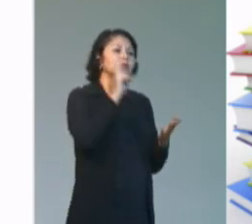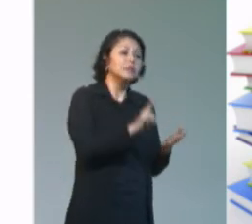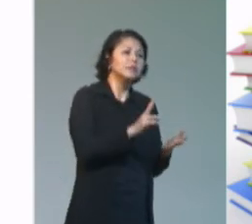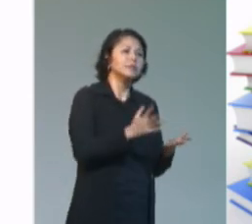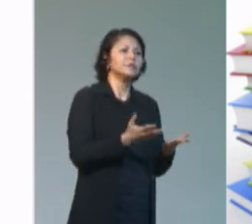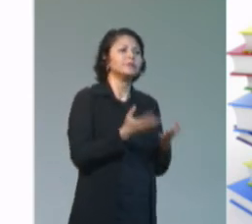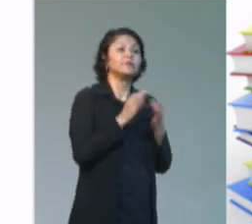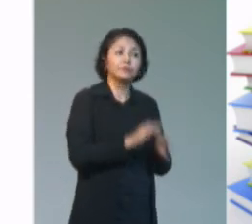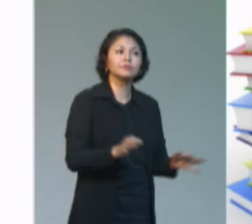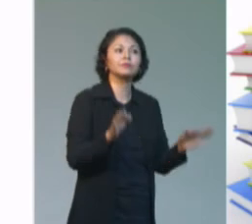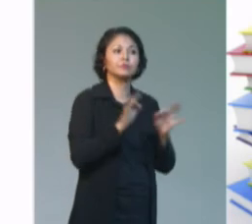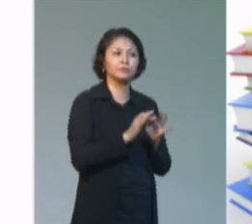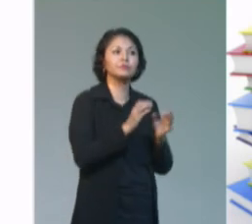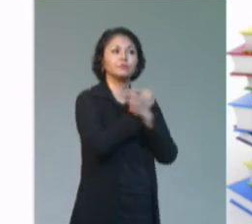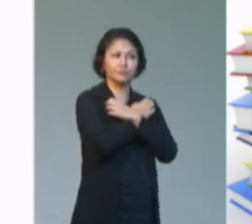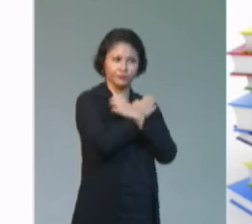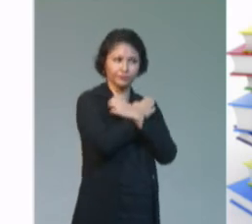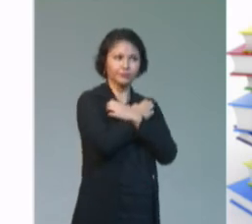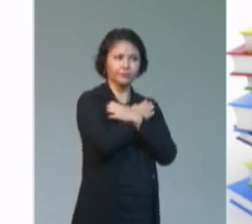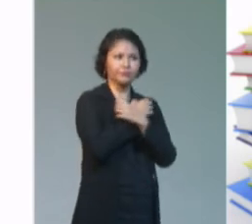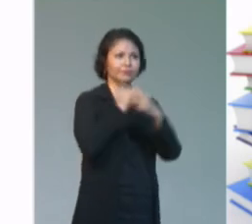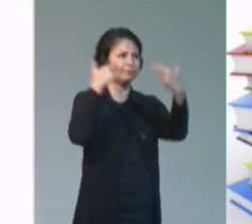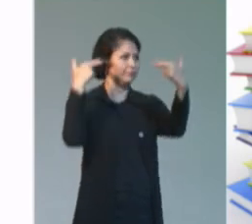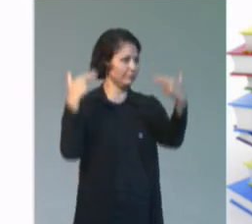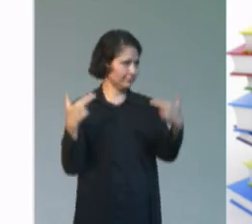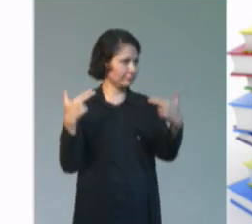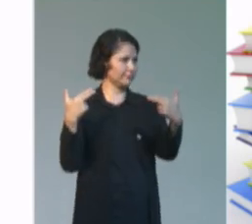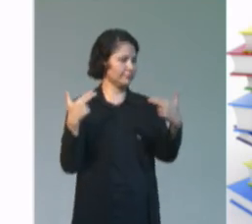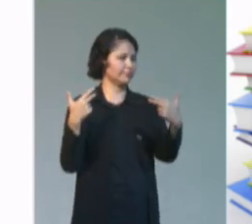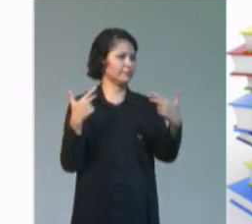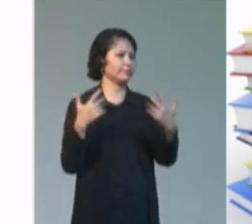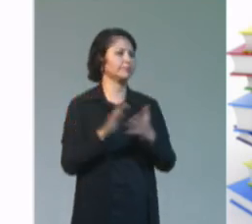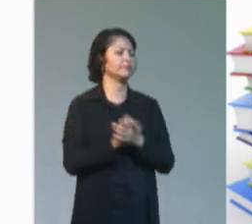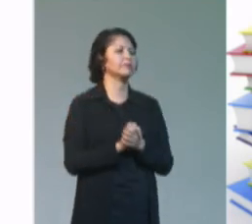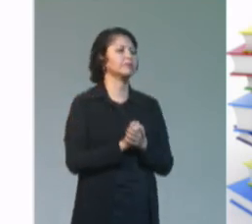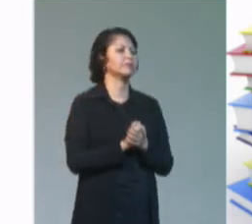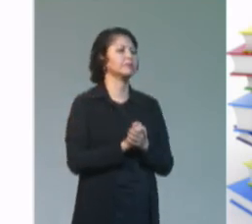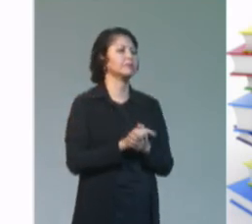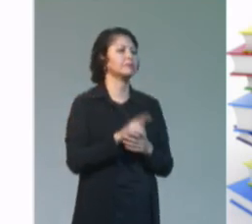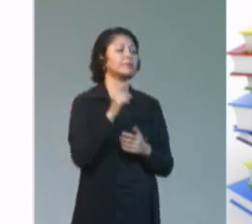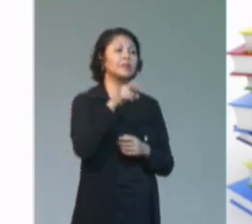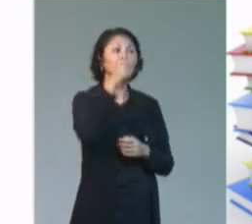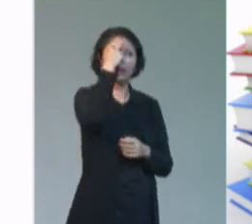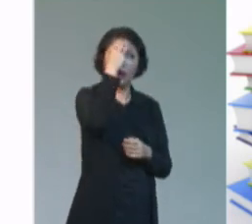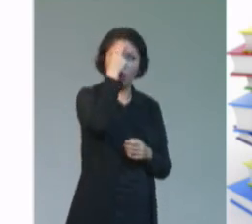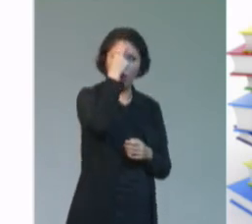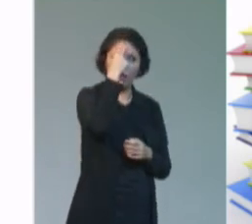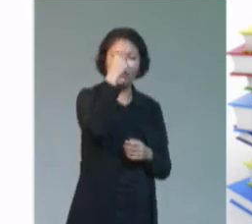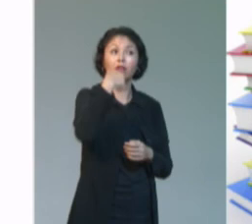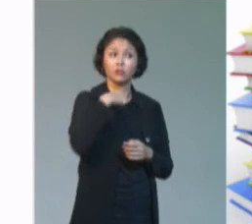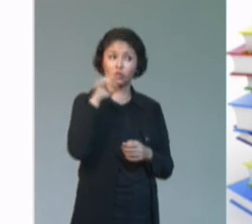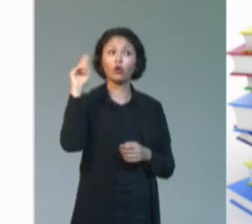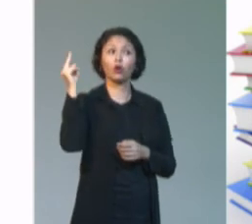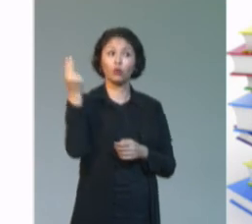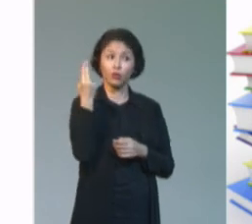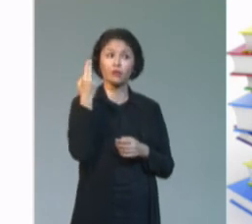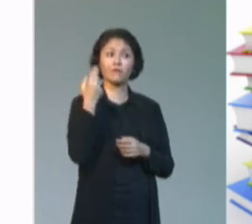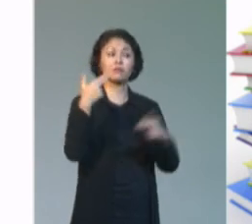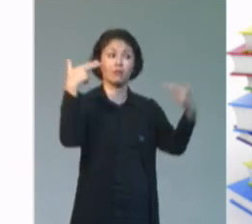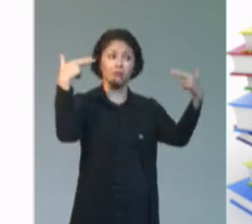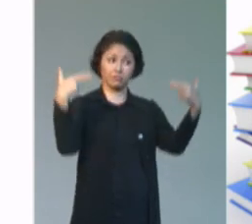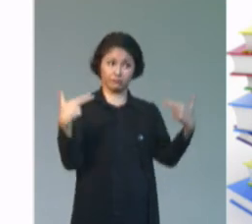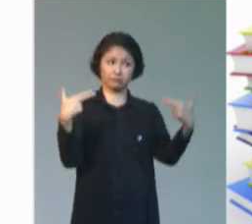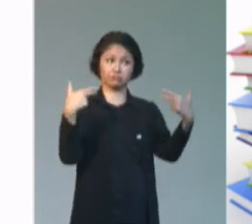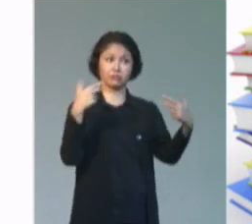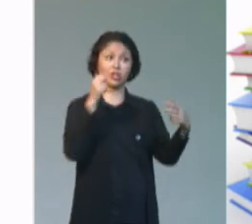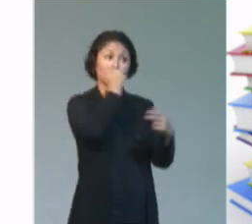verdaderamente importante en la educación a distancia y en la educación en el herri y no olviden que yo vengo de una universidad presencial y no por